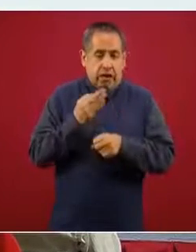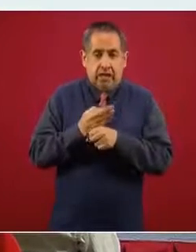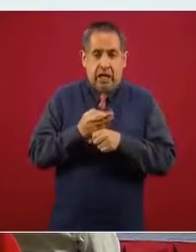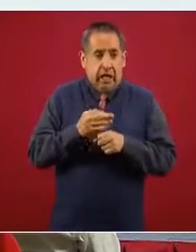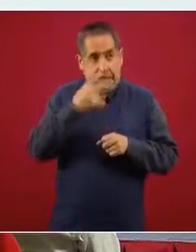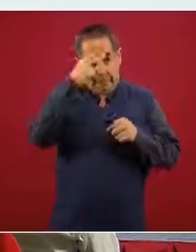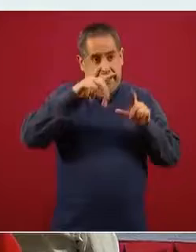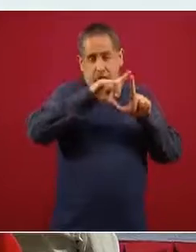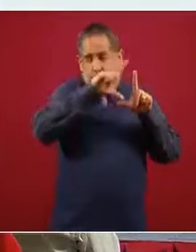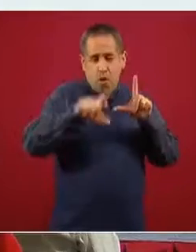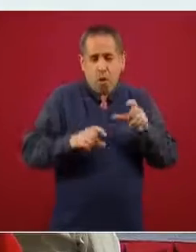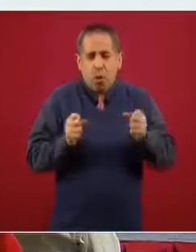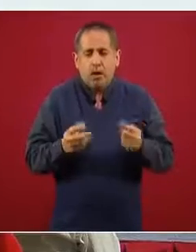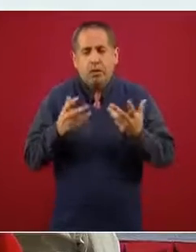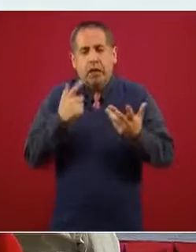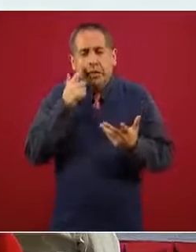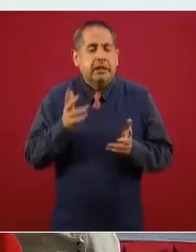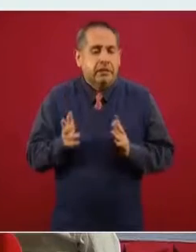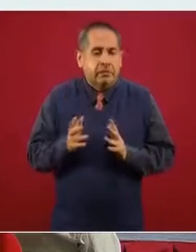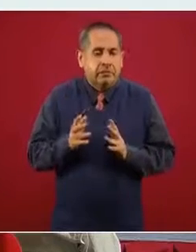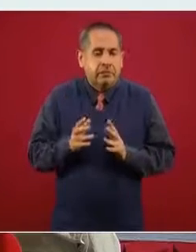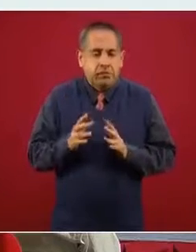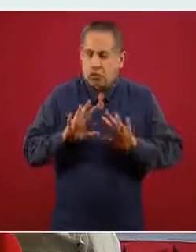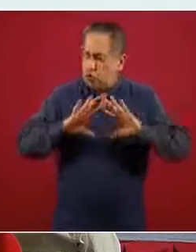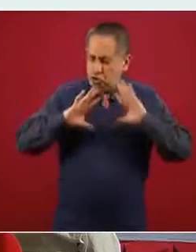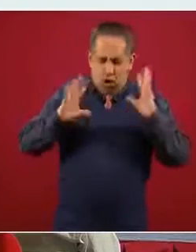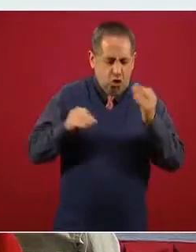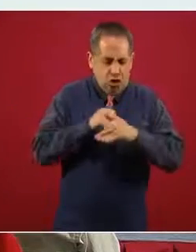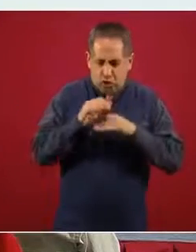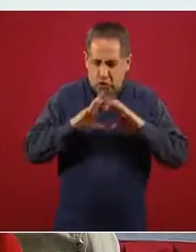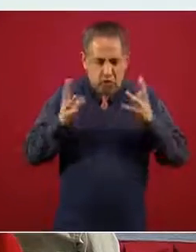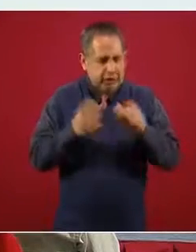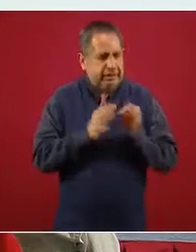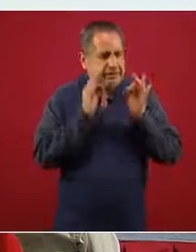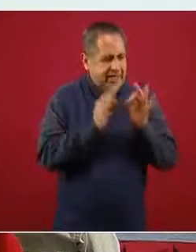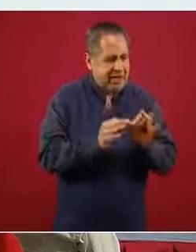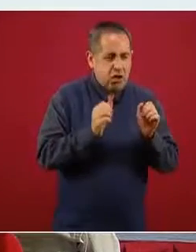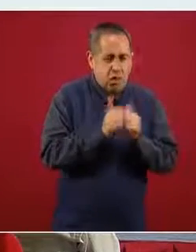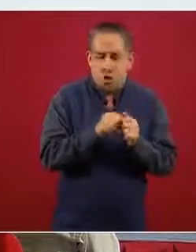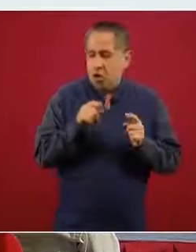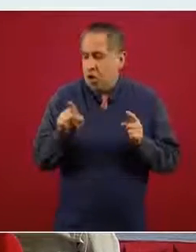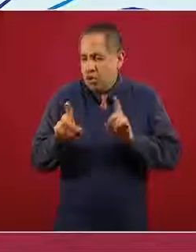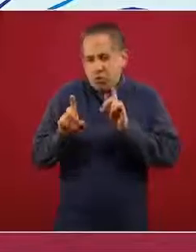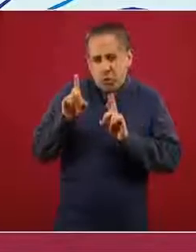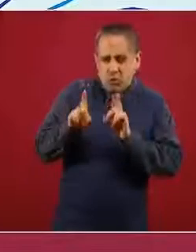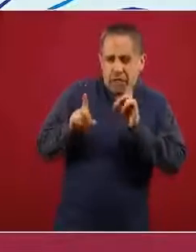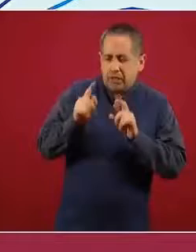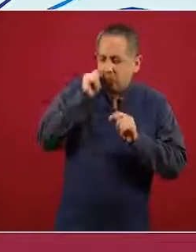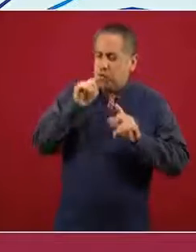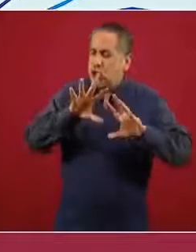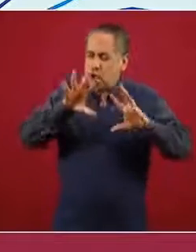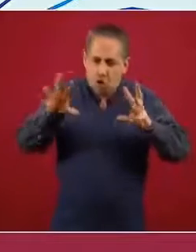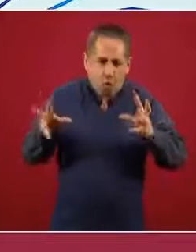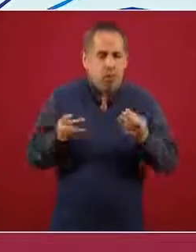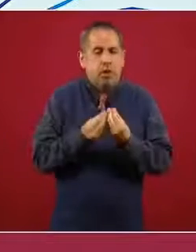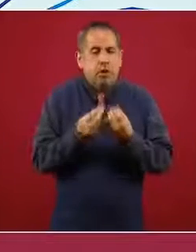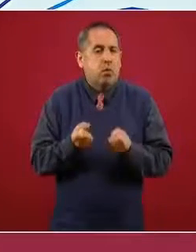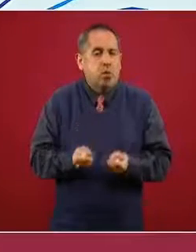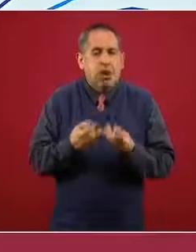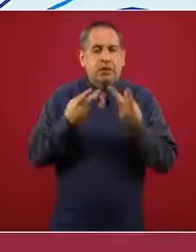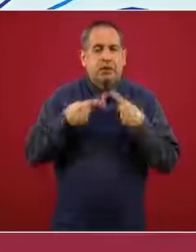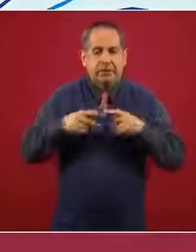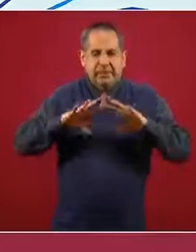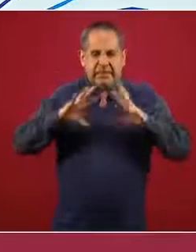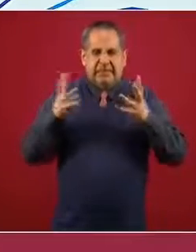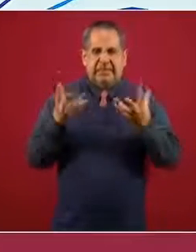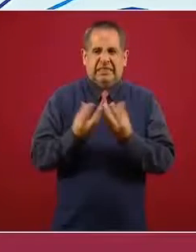activa en México. Igual, aquí están todos los casos confirmados y también están los casos que son aún sospechosos por